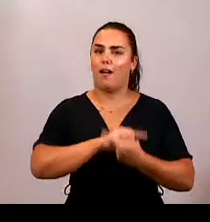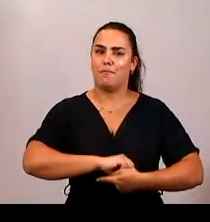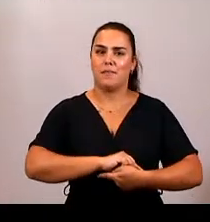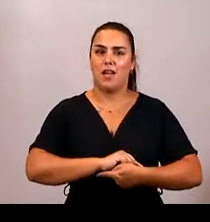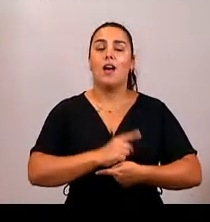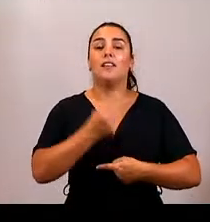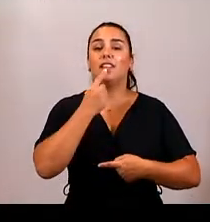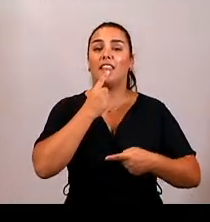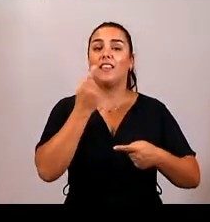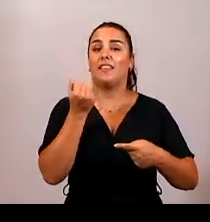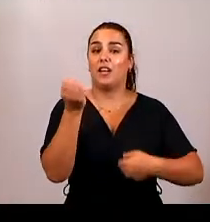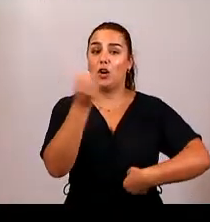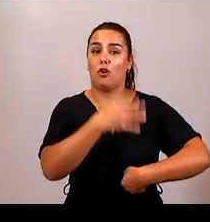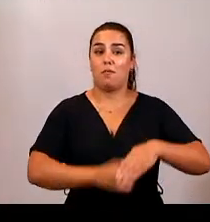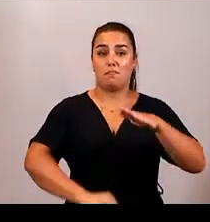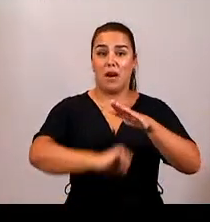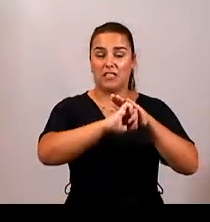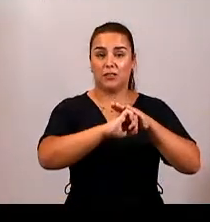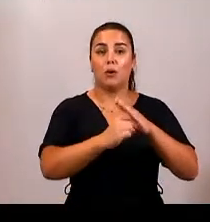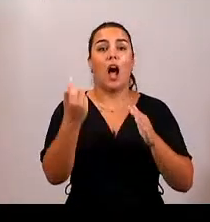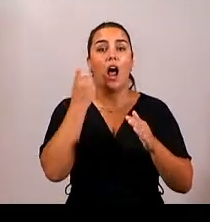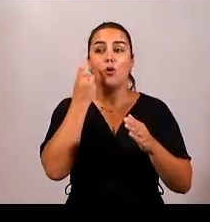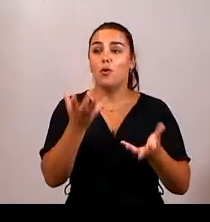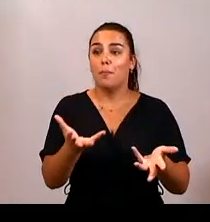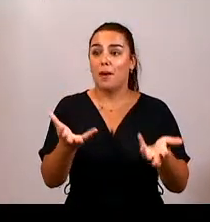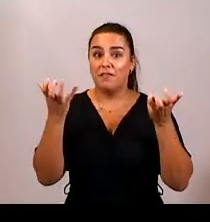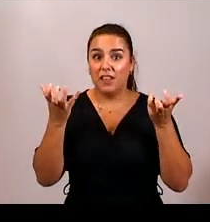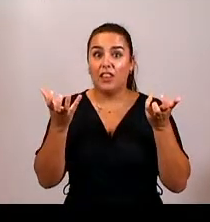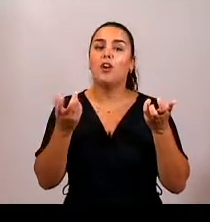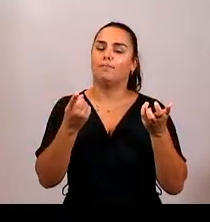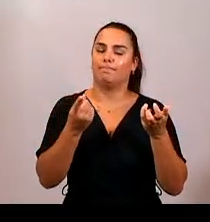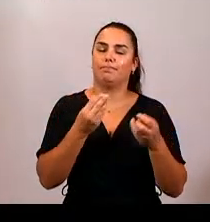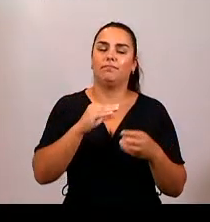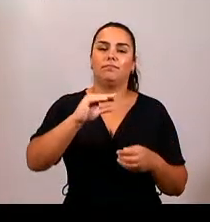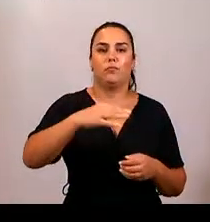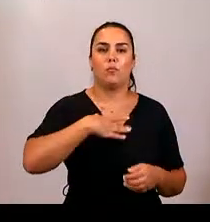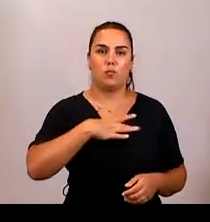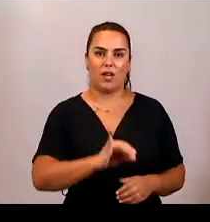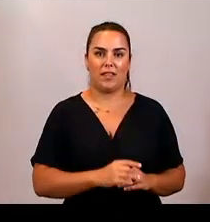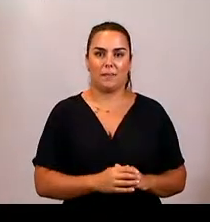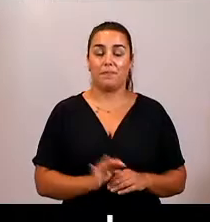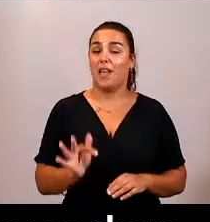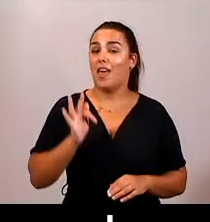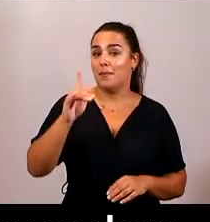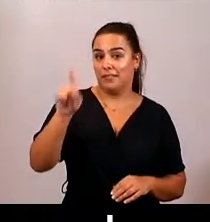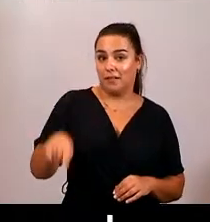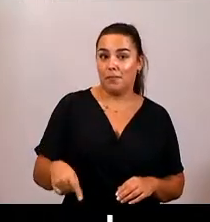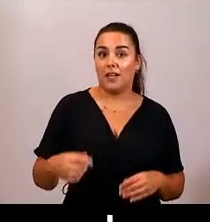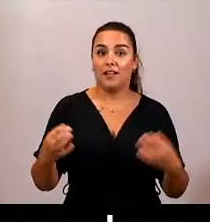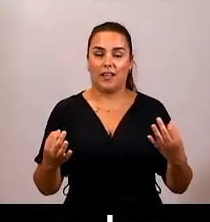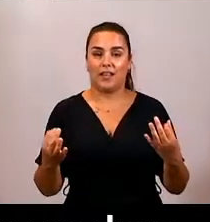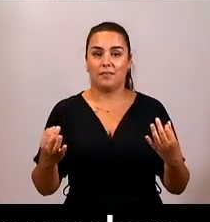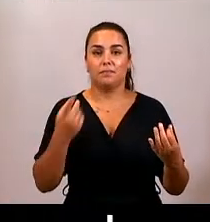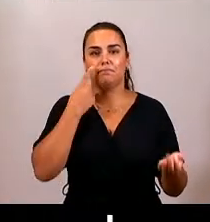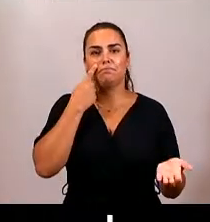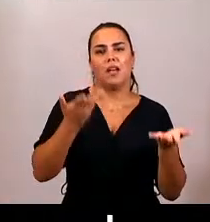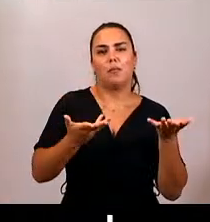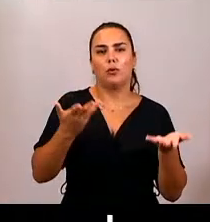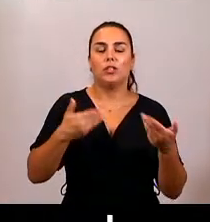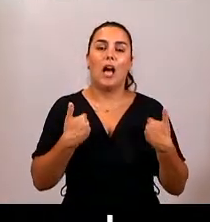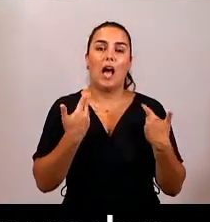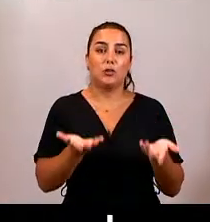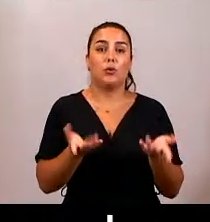de ingresos para que más alumnos puedan beneficiarse de ellas. Así, además, unificaremos los baremos de todas las